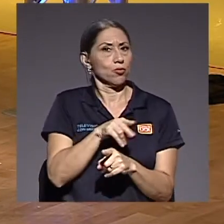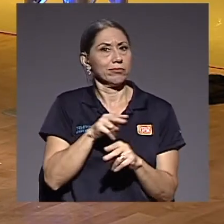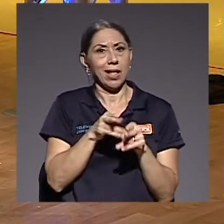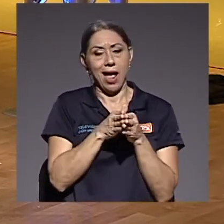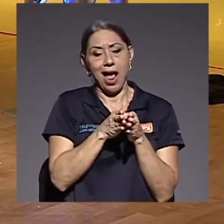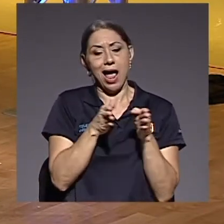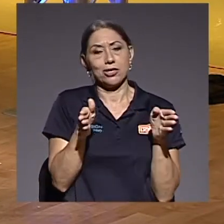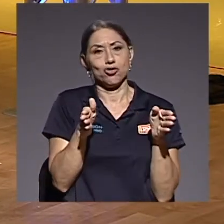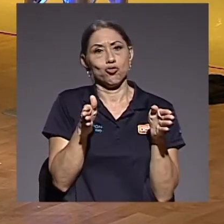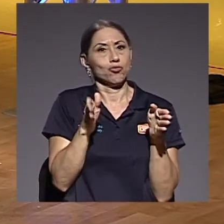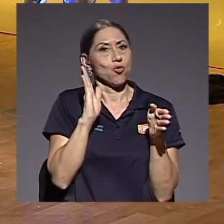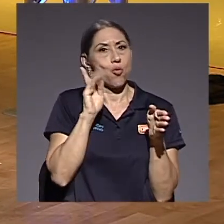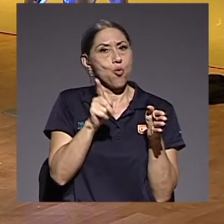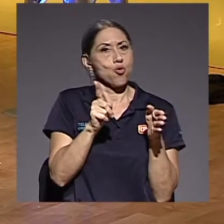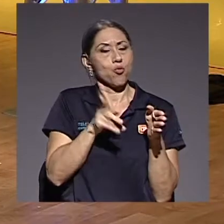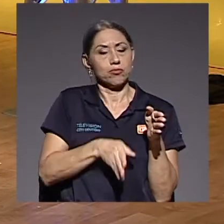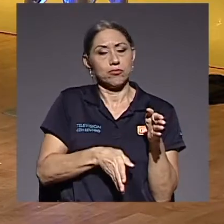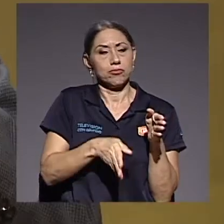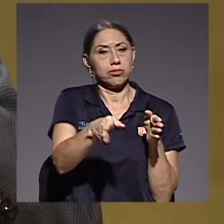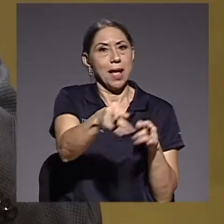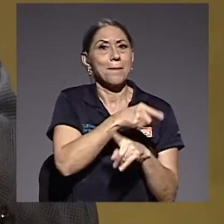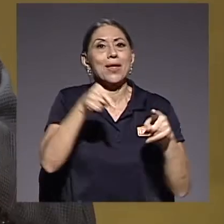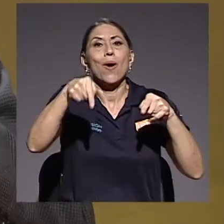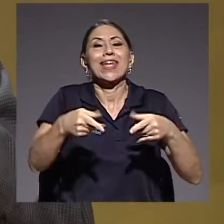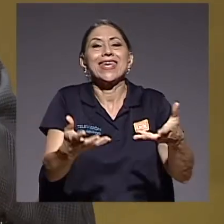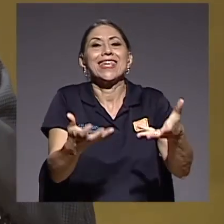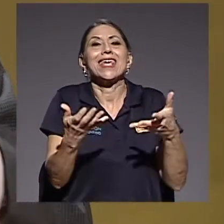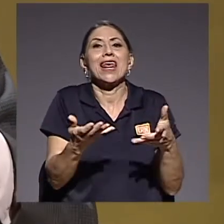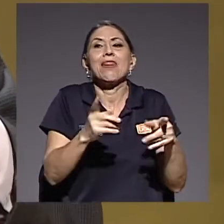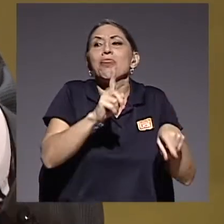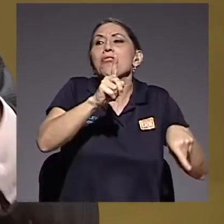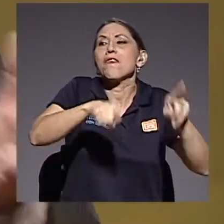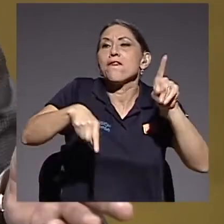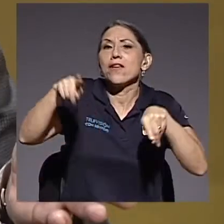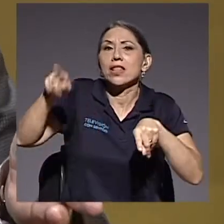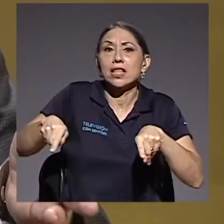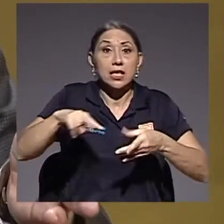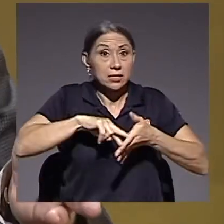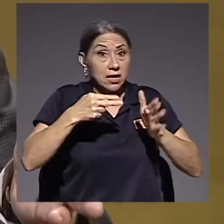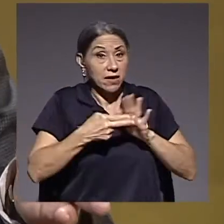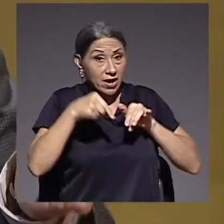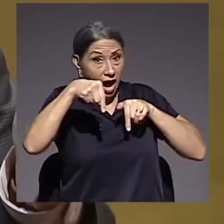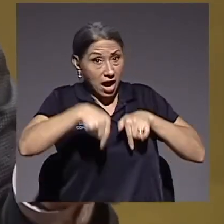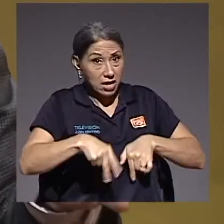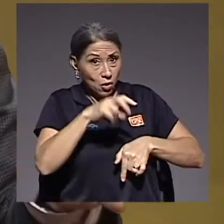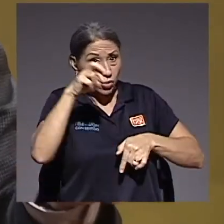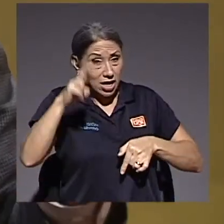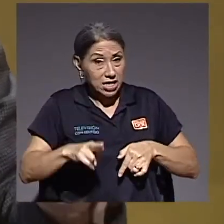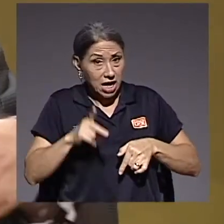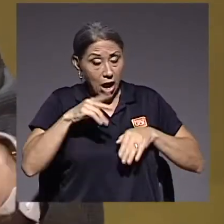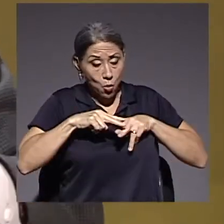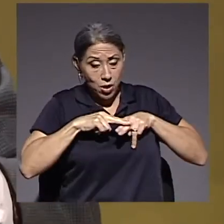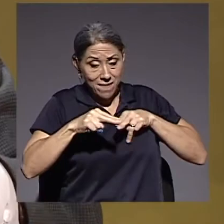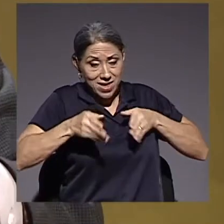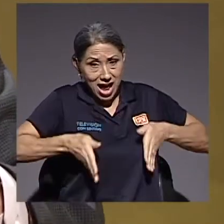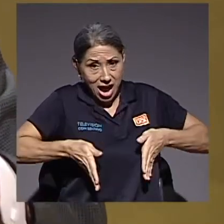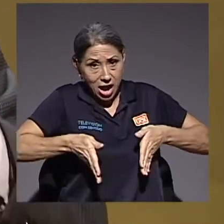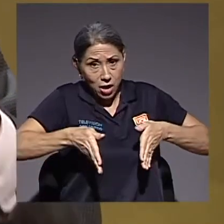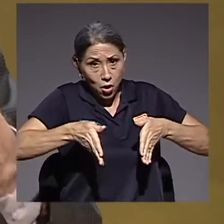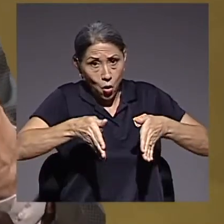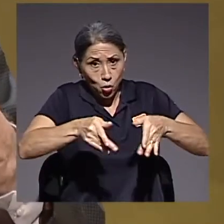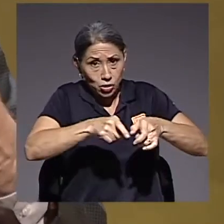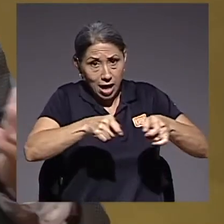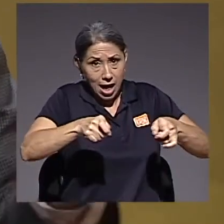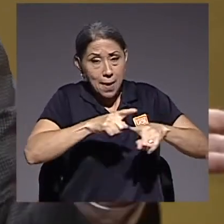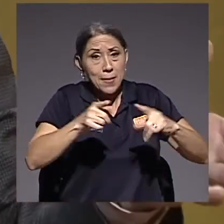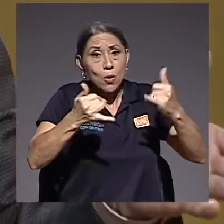la mezcolanza. O sea, en Costa Rica tenemos una vía angosta métrica. Sí. Y ahora se quiere hacer en vía